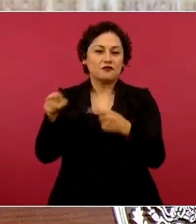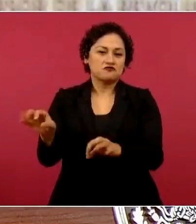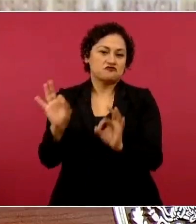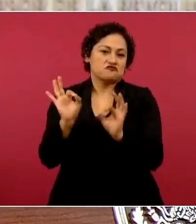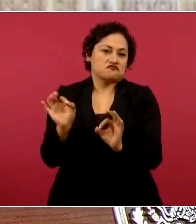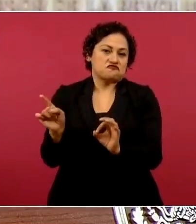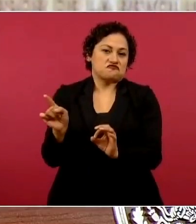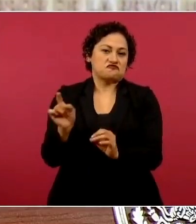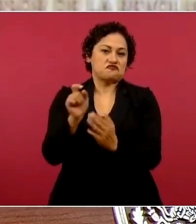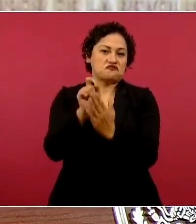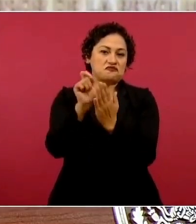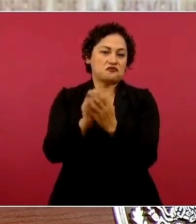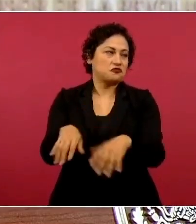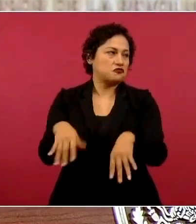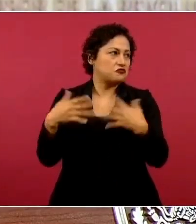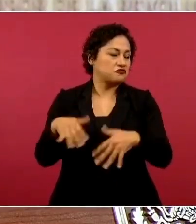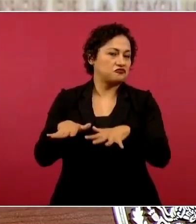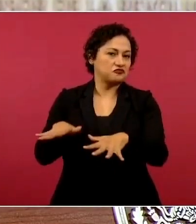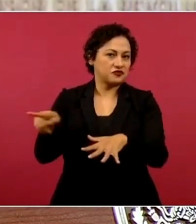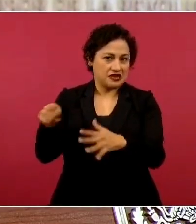del Paso,